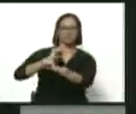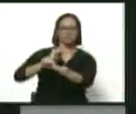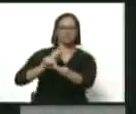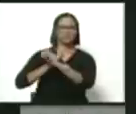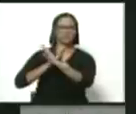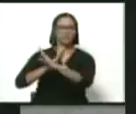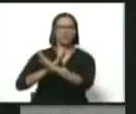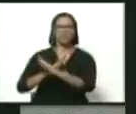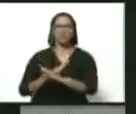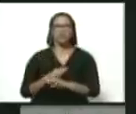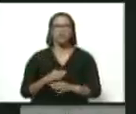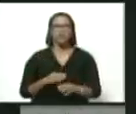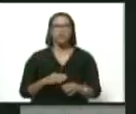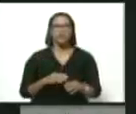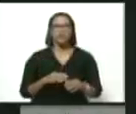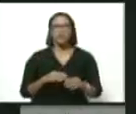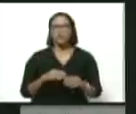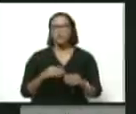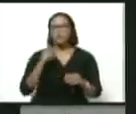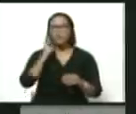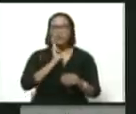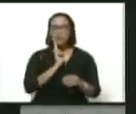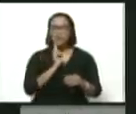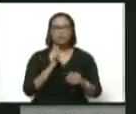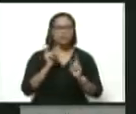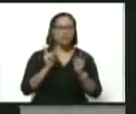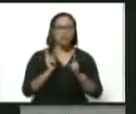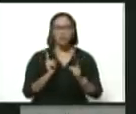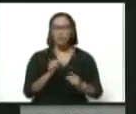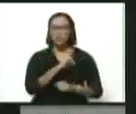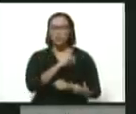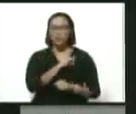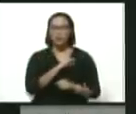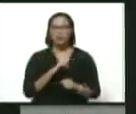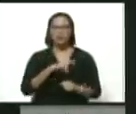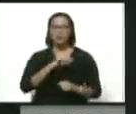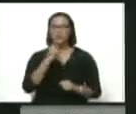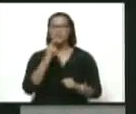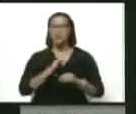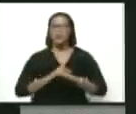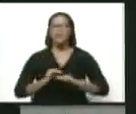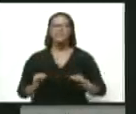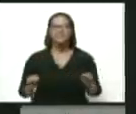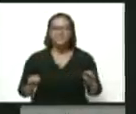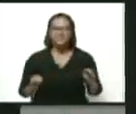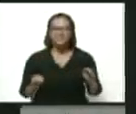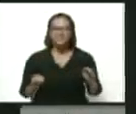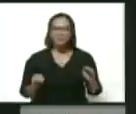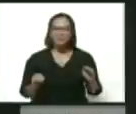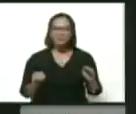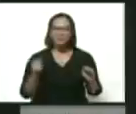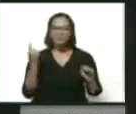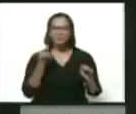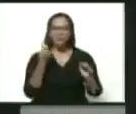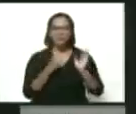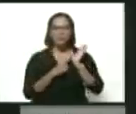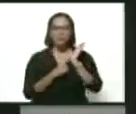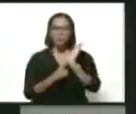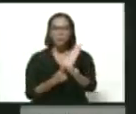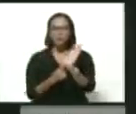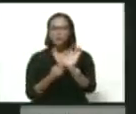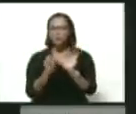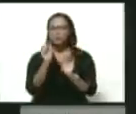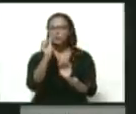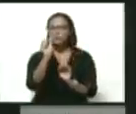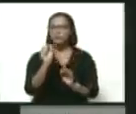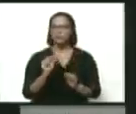desde alguna izquierda cobarde que hay por ahí. No digo más. Solamente muestro el tramojo. O